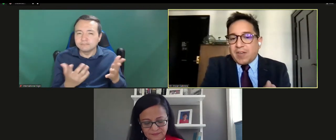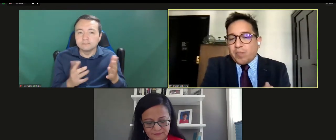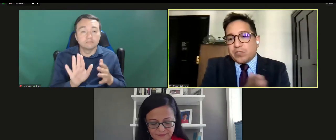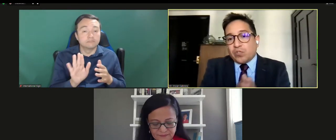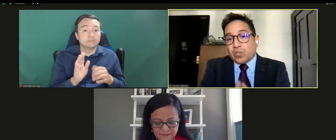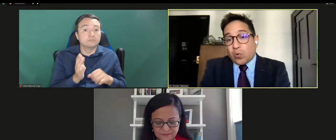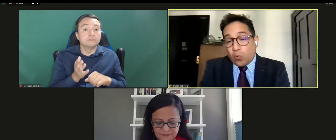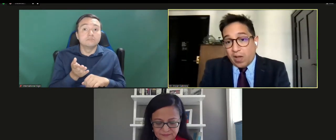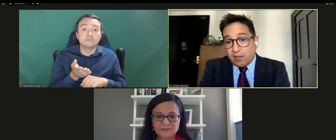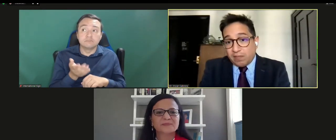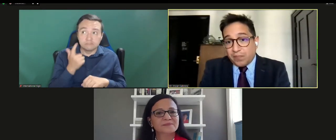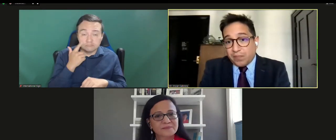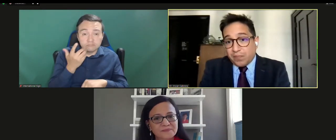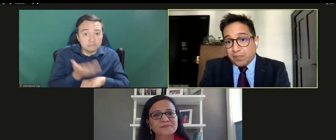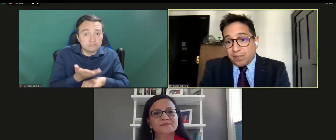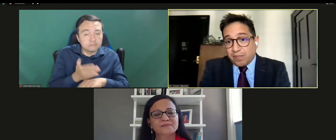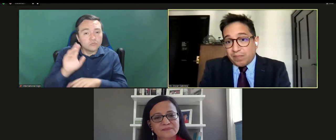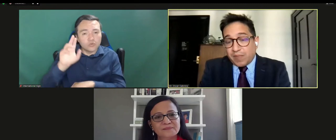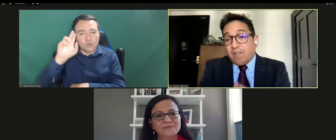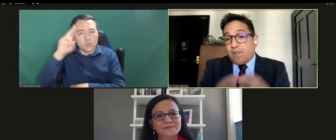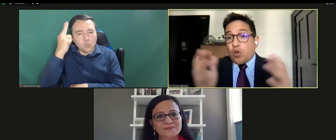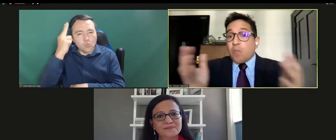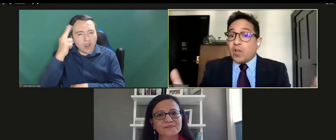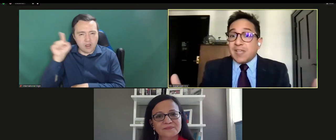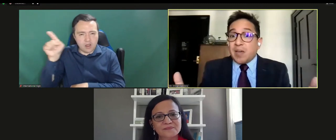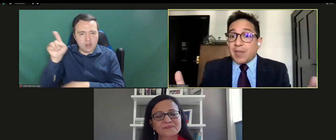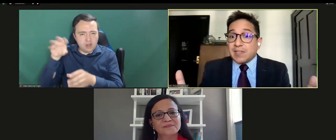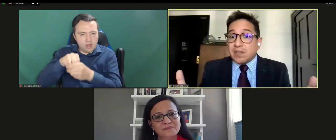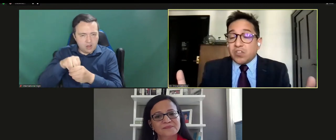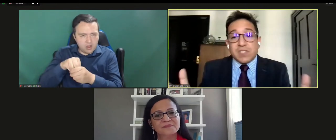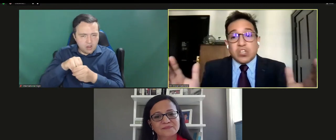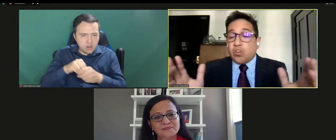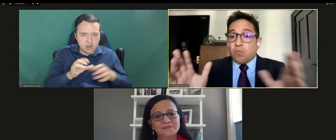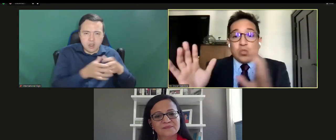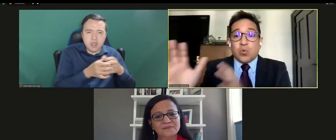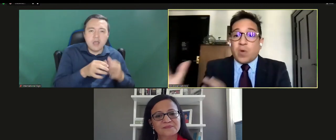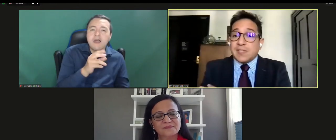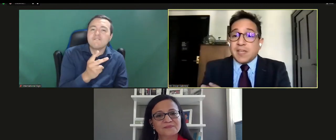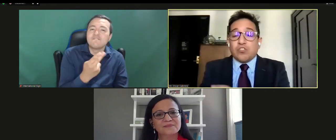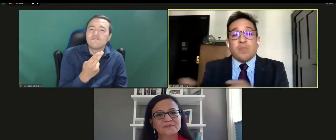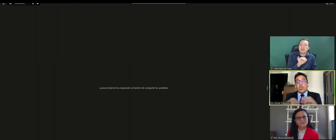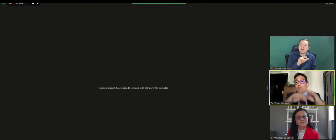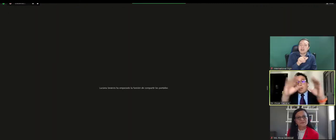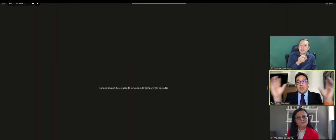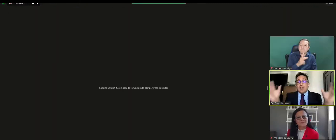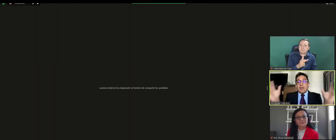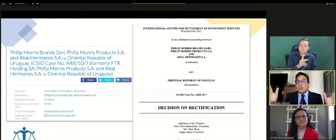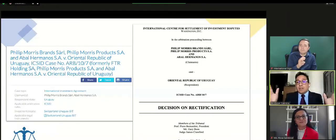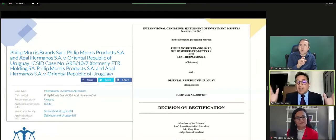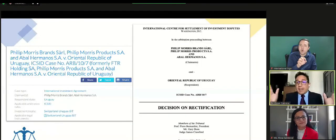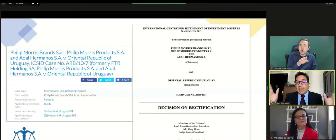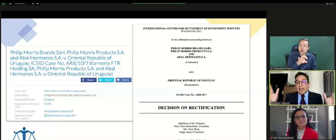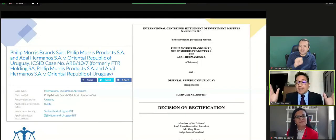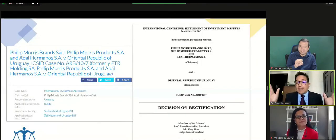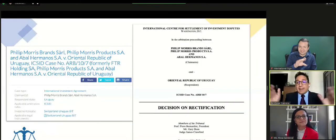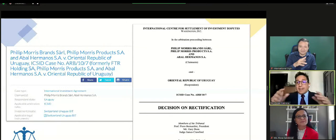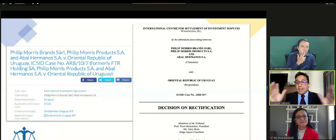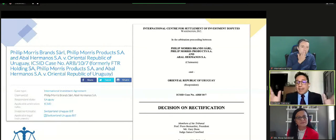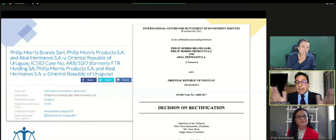arbitraje de philip morris contra uruguay que fue como una de esas amenazas no es decir cuando uruguay hace esto es viola